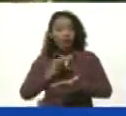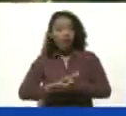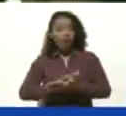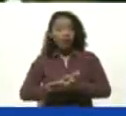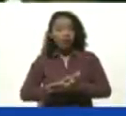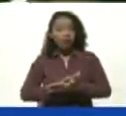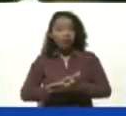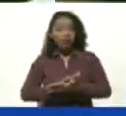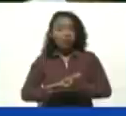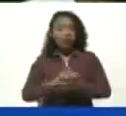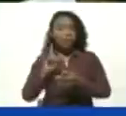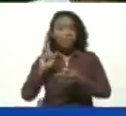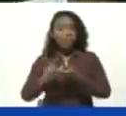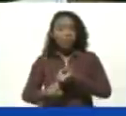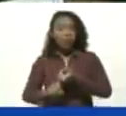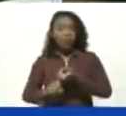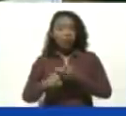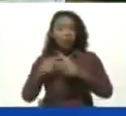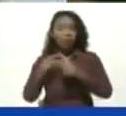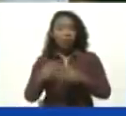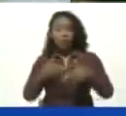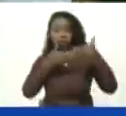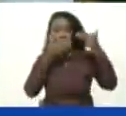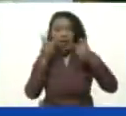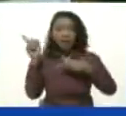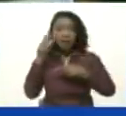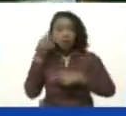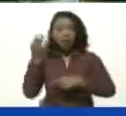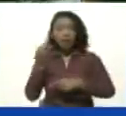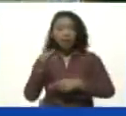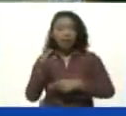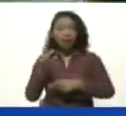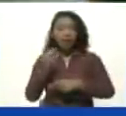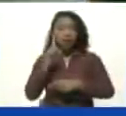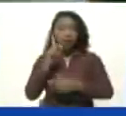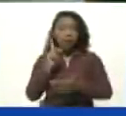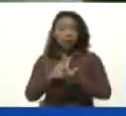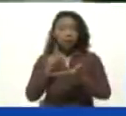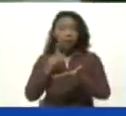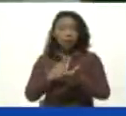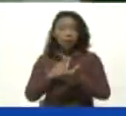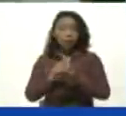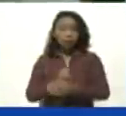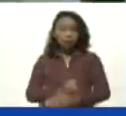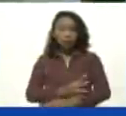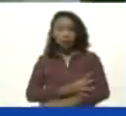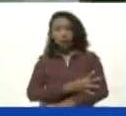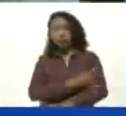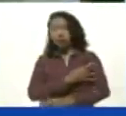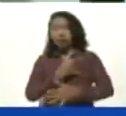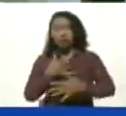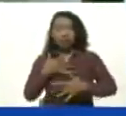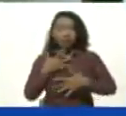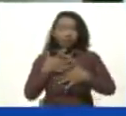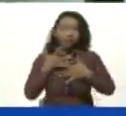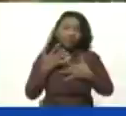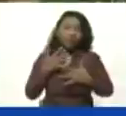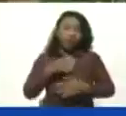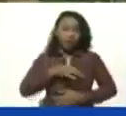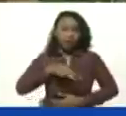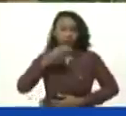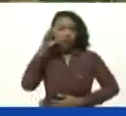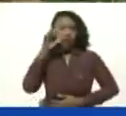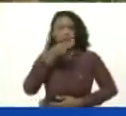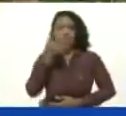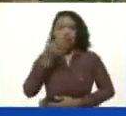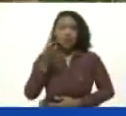Zack. De verdad es una intervención conmovedora, desde el alma, desde la